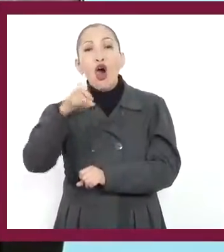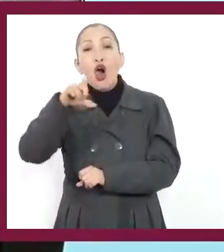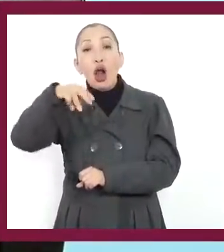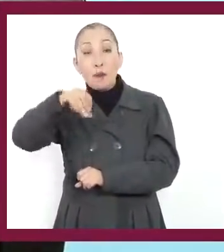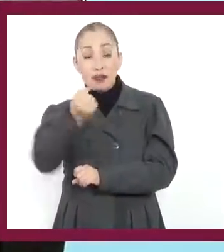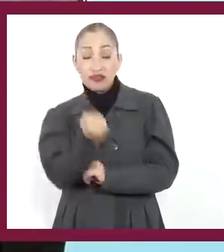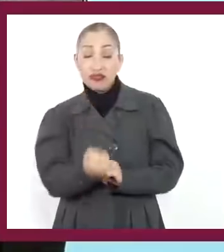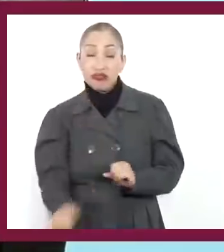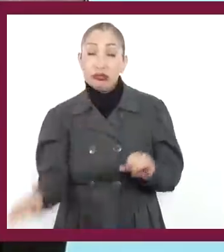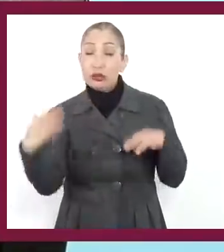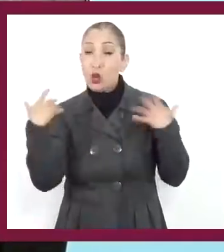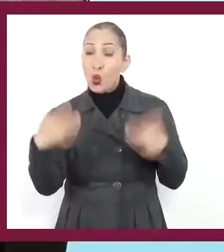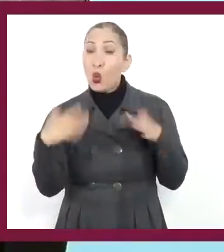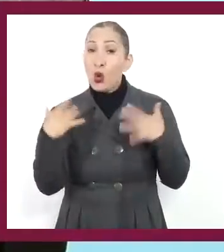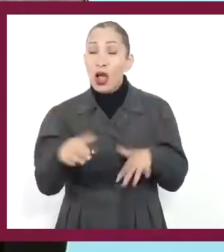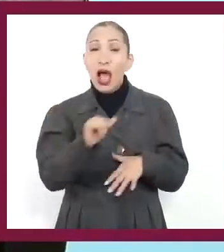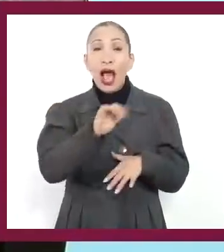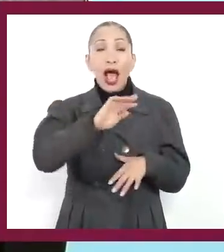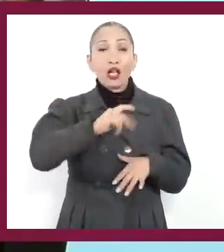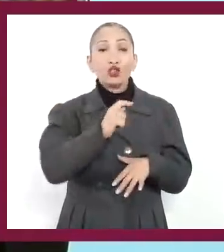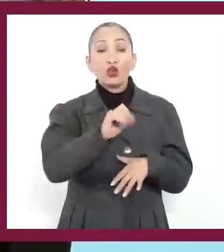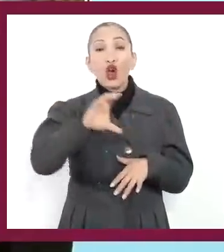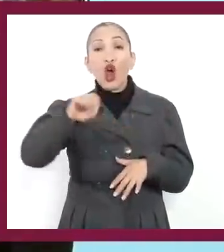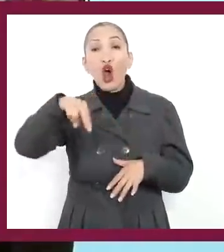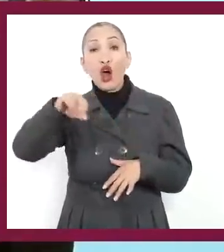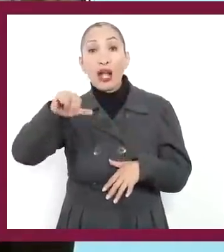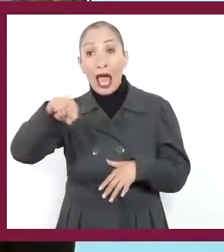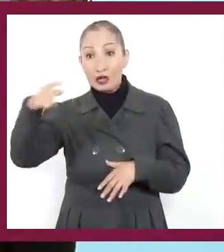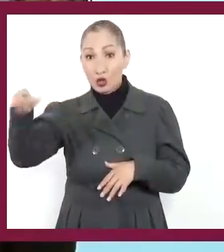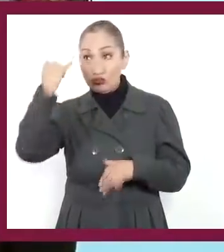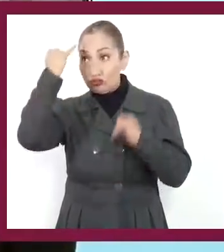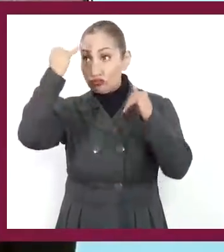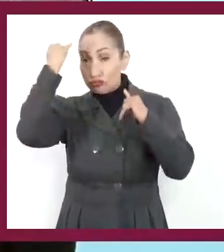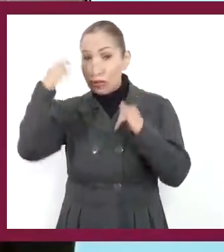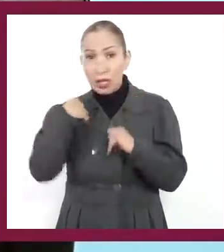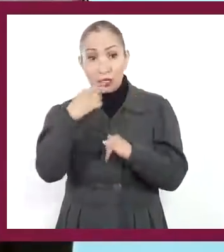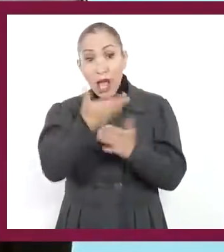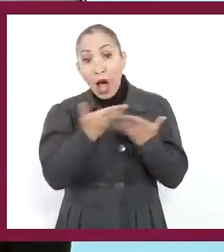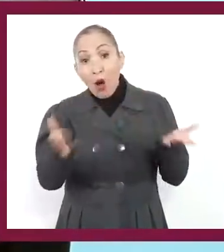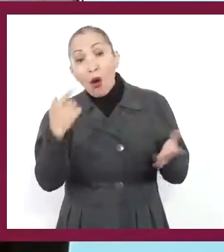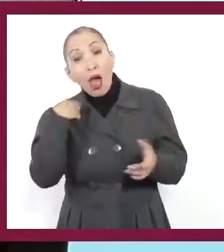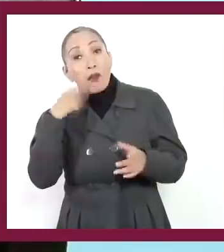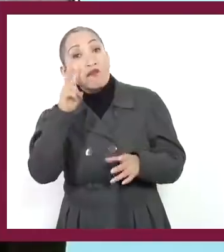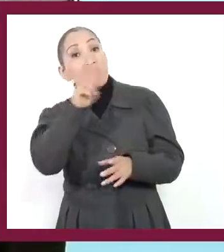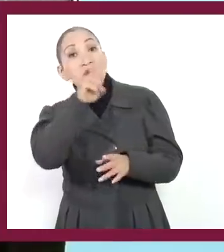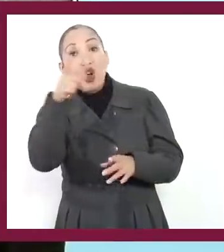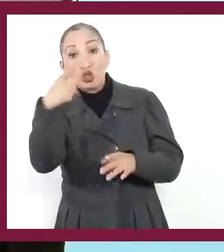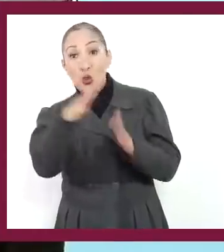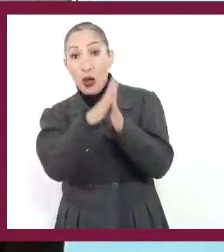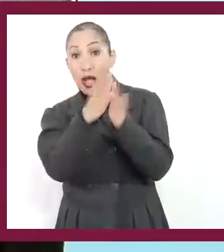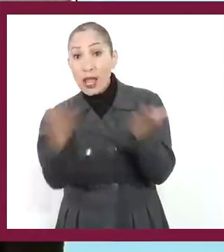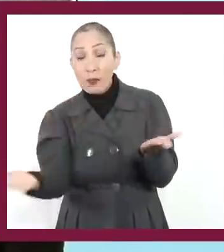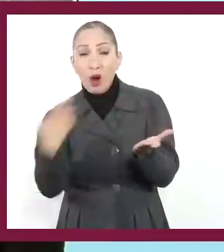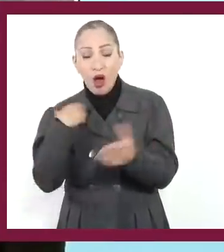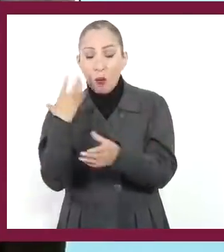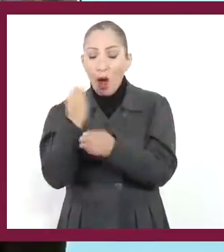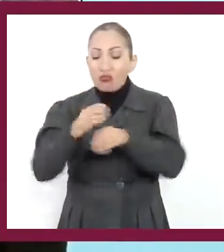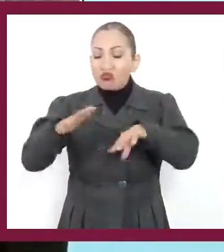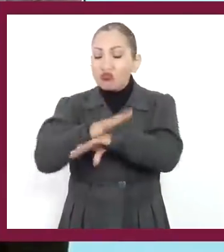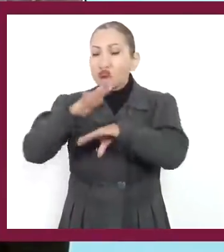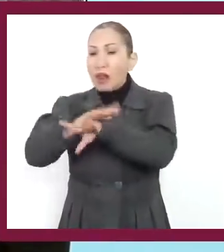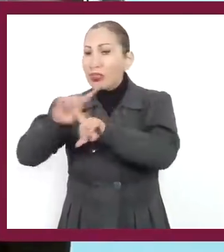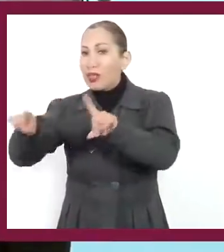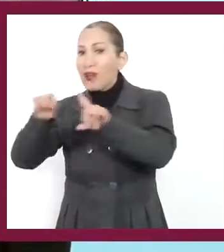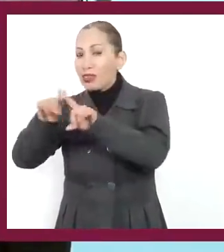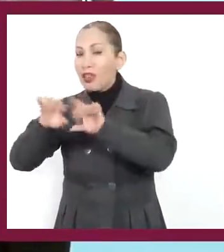más famosos de Arthur Conan Doyle. Tal es su popularidad que podemos encontrar sus textos adaptados a